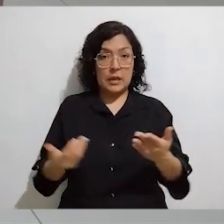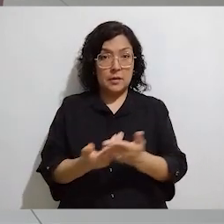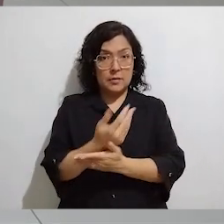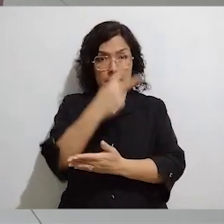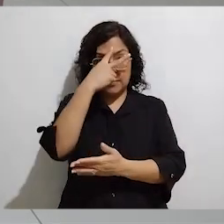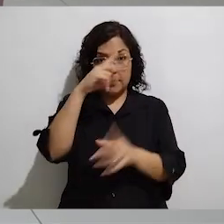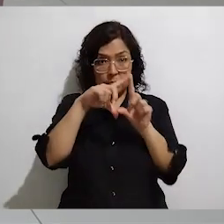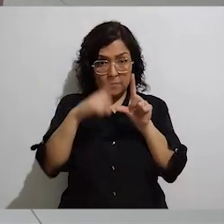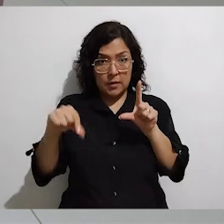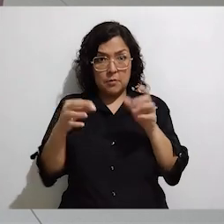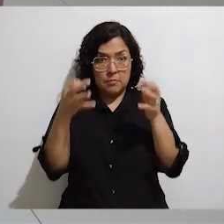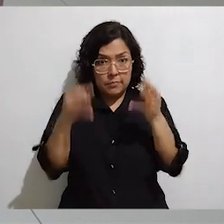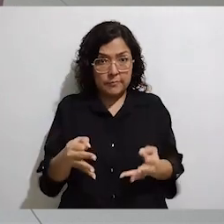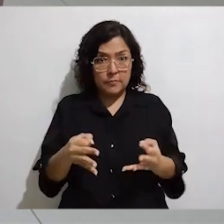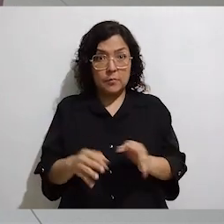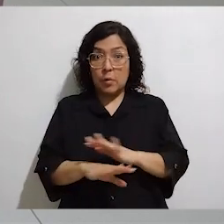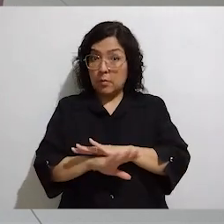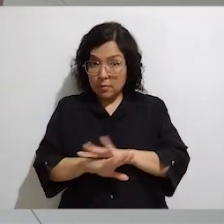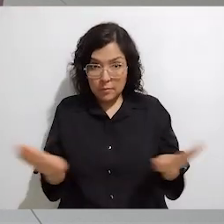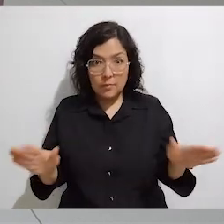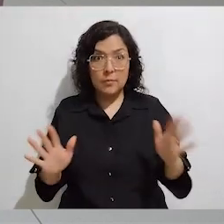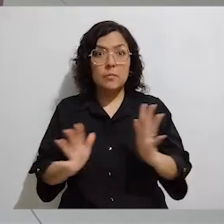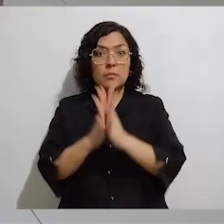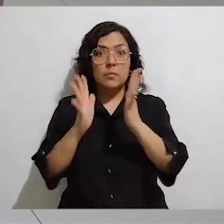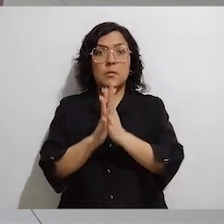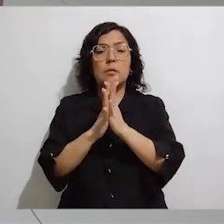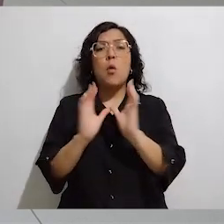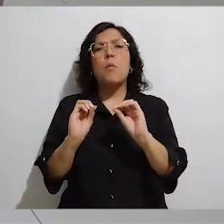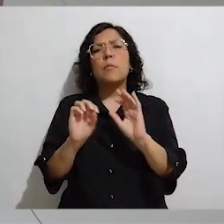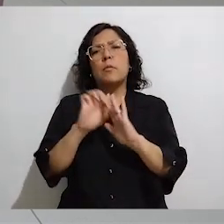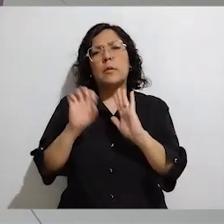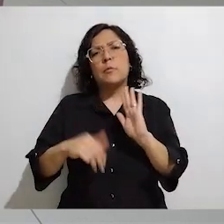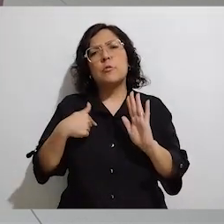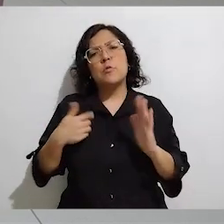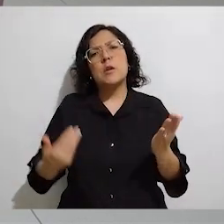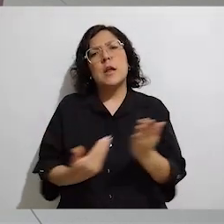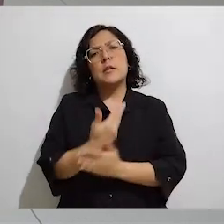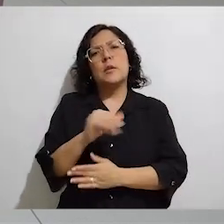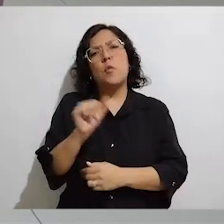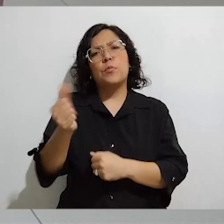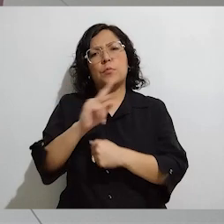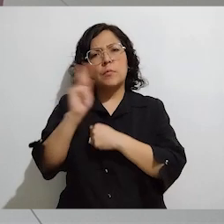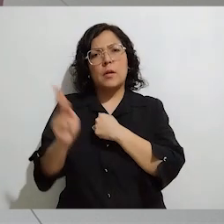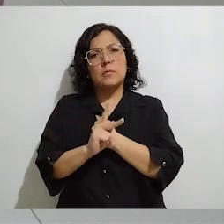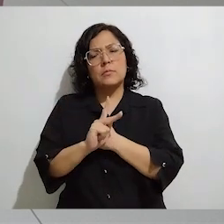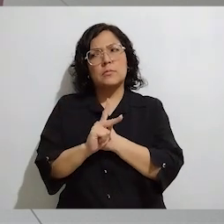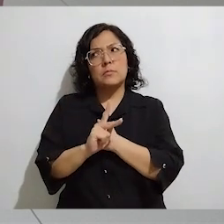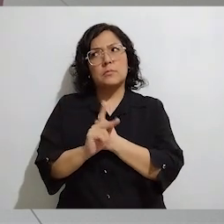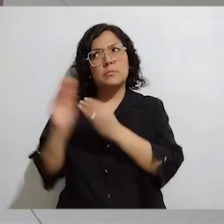también podría llegar a formular alguna de estas actividades. Déjenles, yo les comento